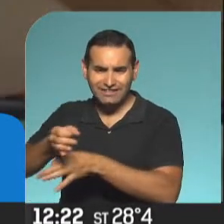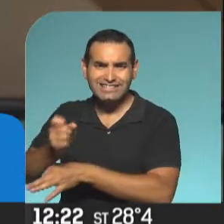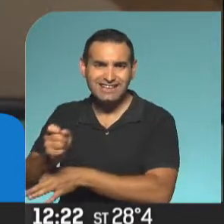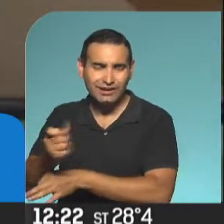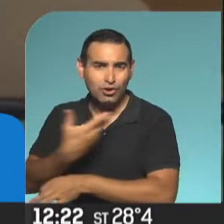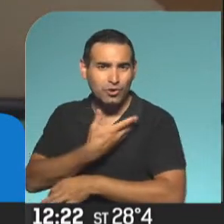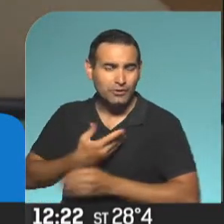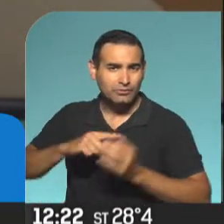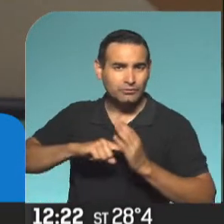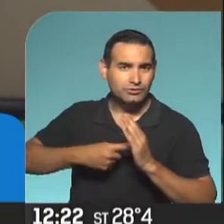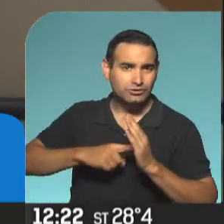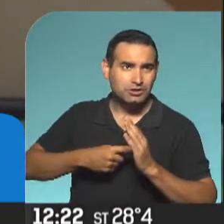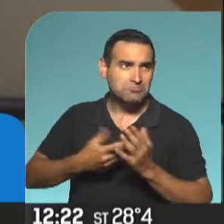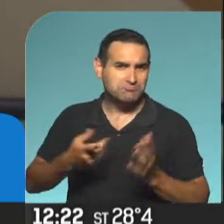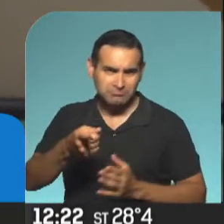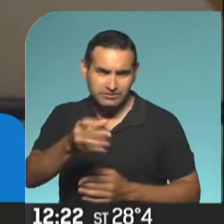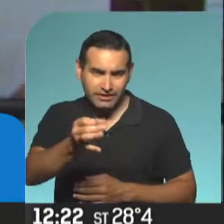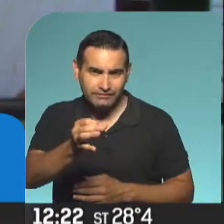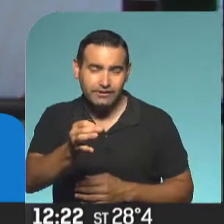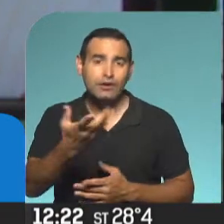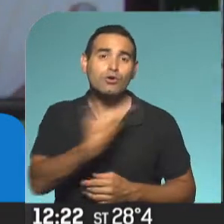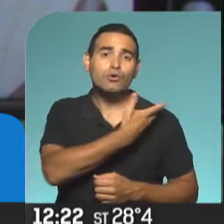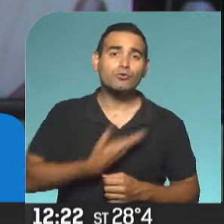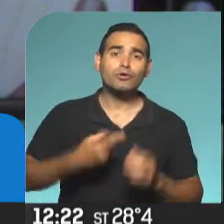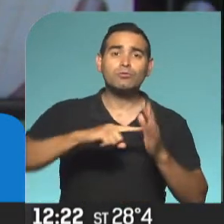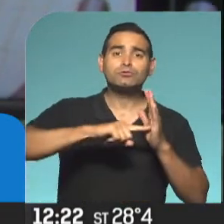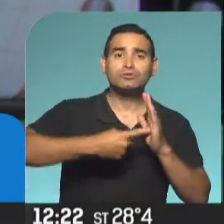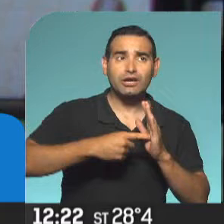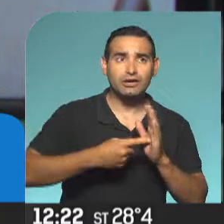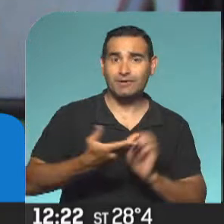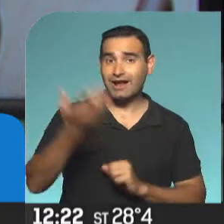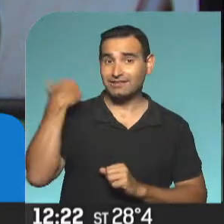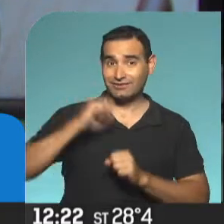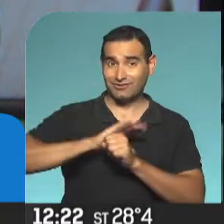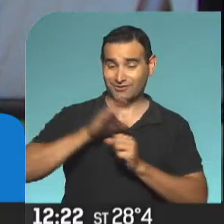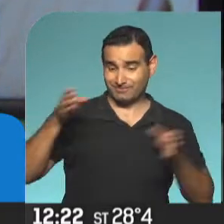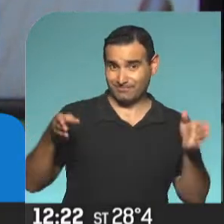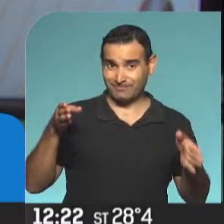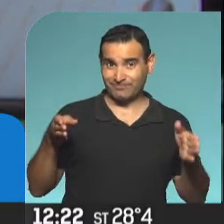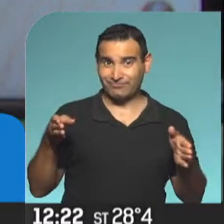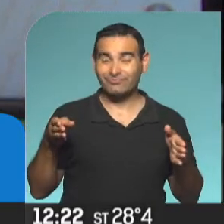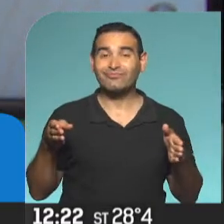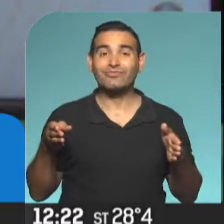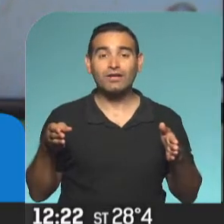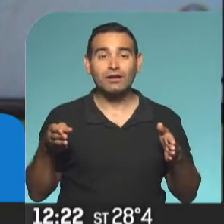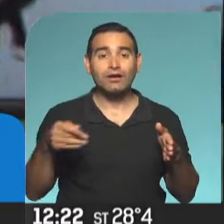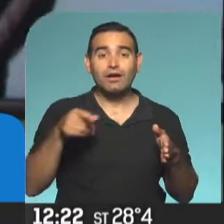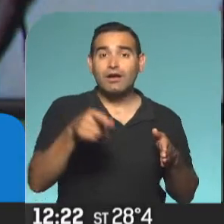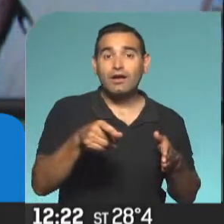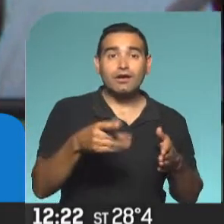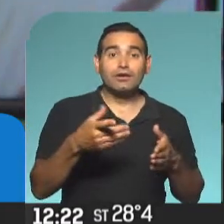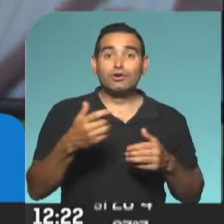ciudad lo que hizo fue, yo no sé si ustedes lo saben, pero el gobierno de la ciudad lo que hizo durante la pandemia, ¿sí? Fue dar de baja a todos